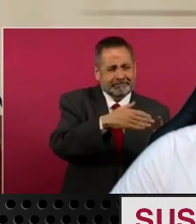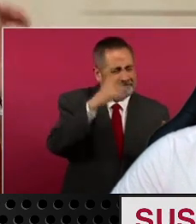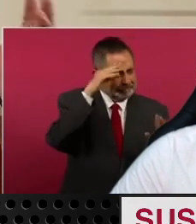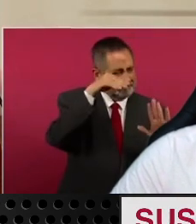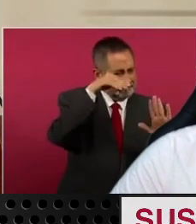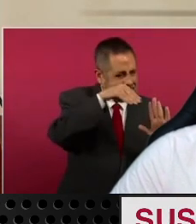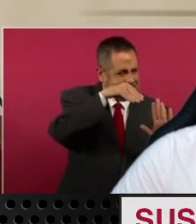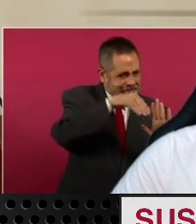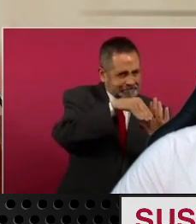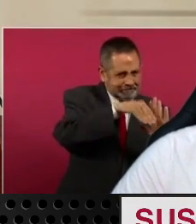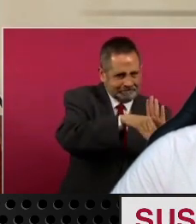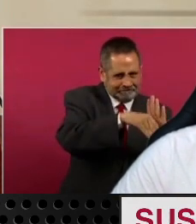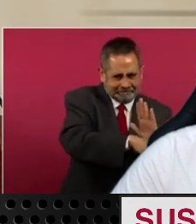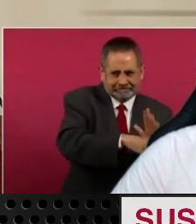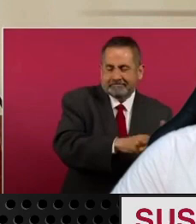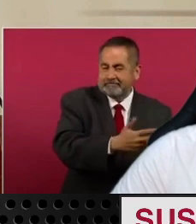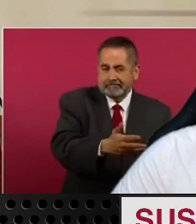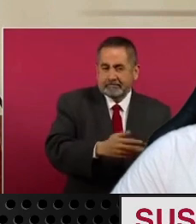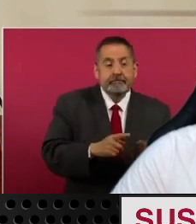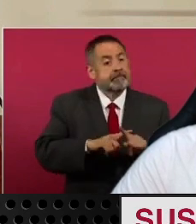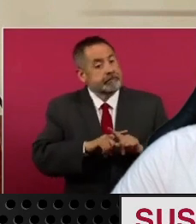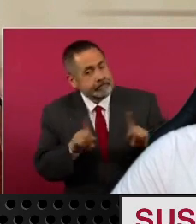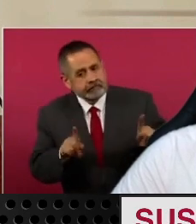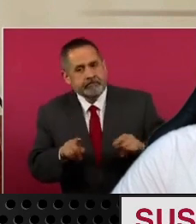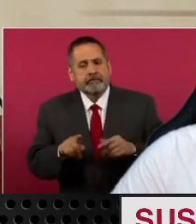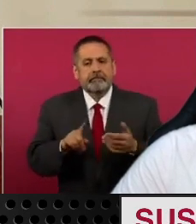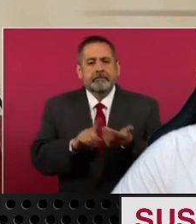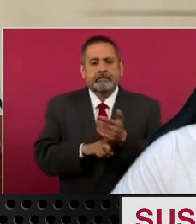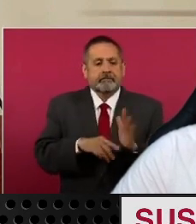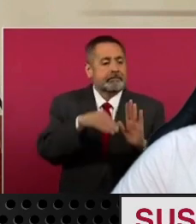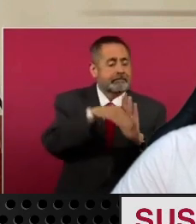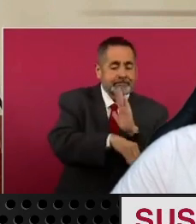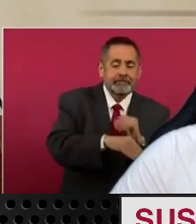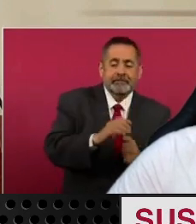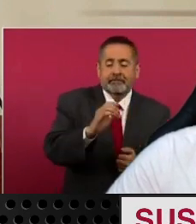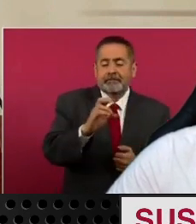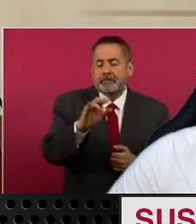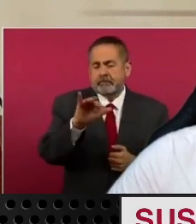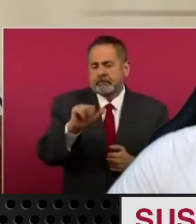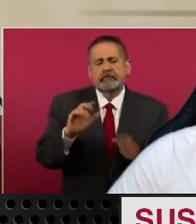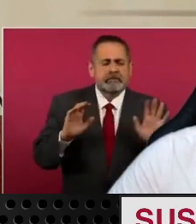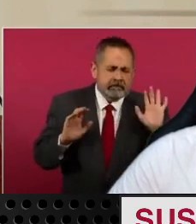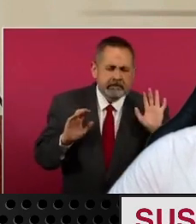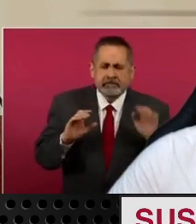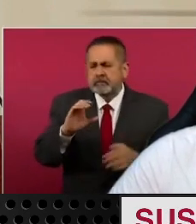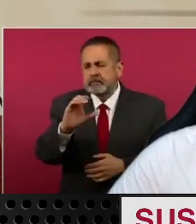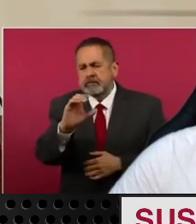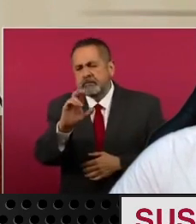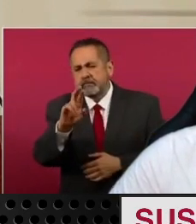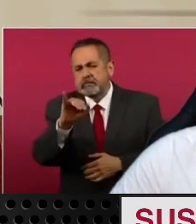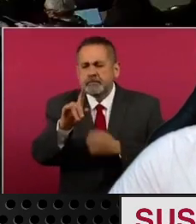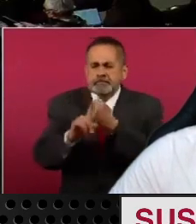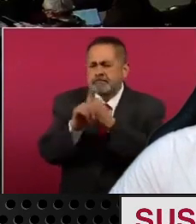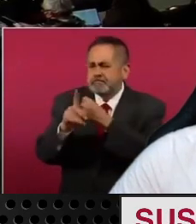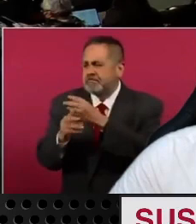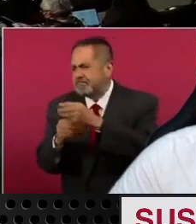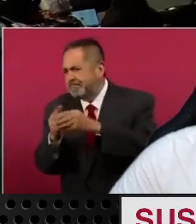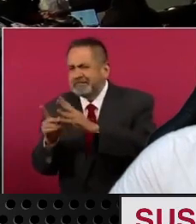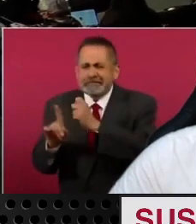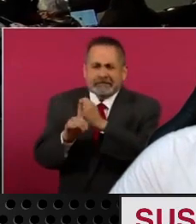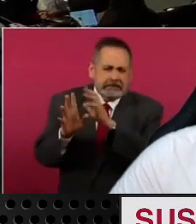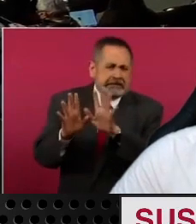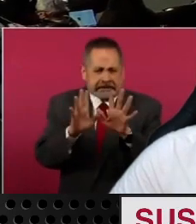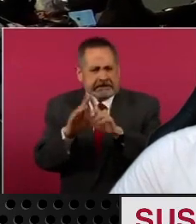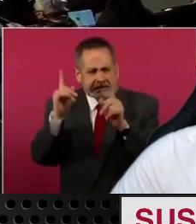Y esa es la diferencia entre la crisis y la decadencia porque una crisis puede afectar